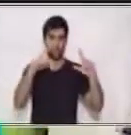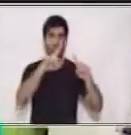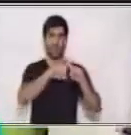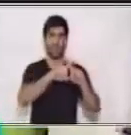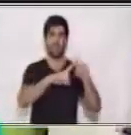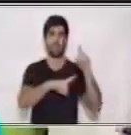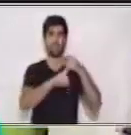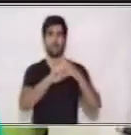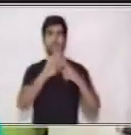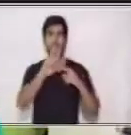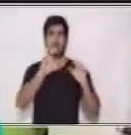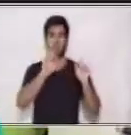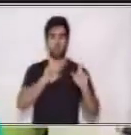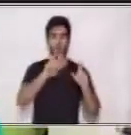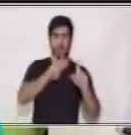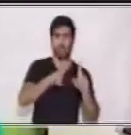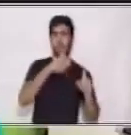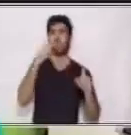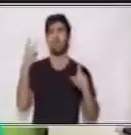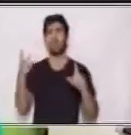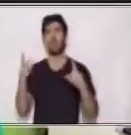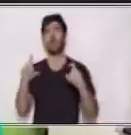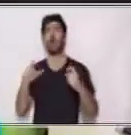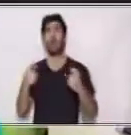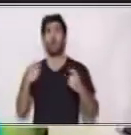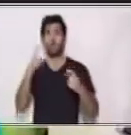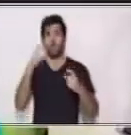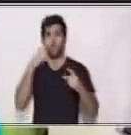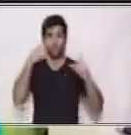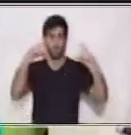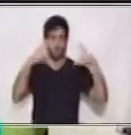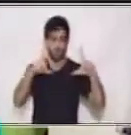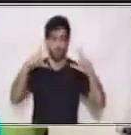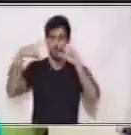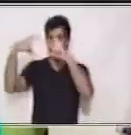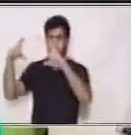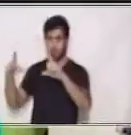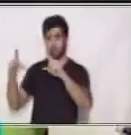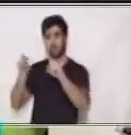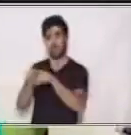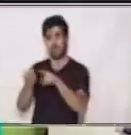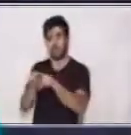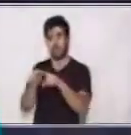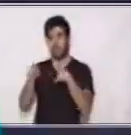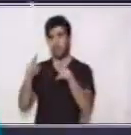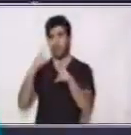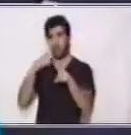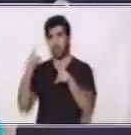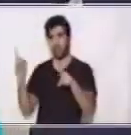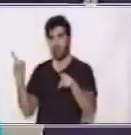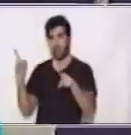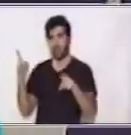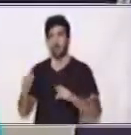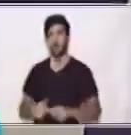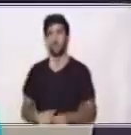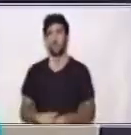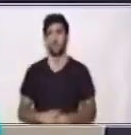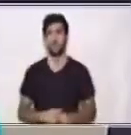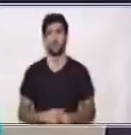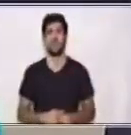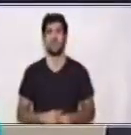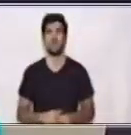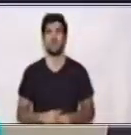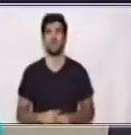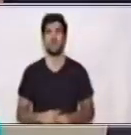a x más 3 elevado al cuadrado. Si tomamos este término como tal, se descomponen